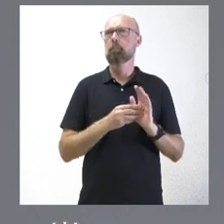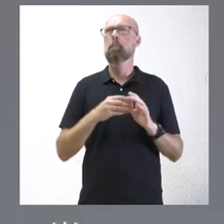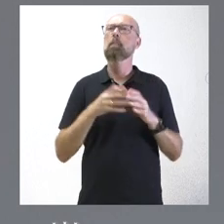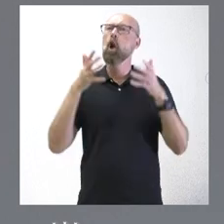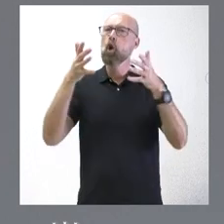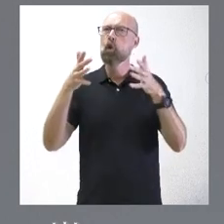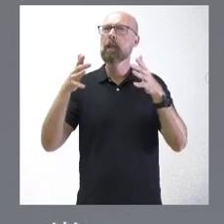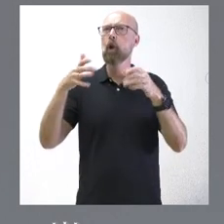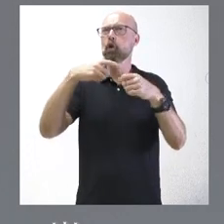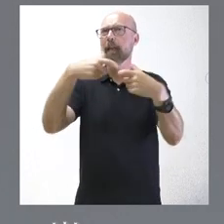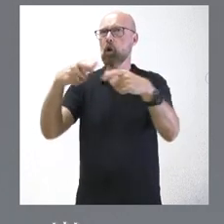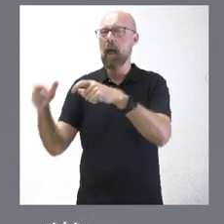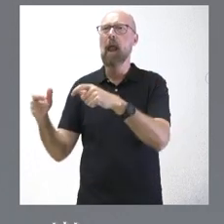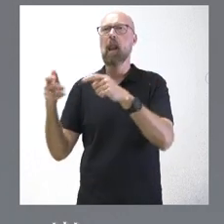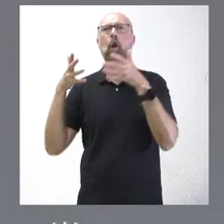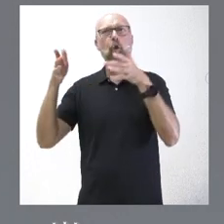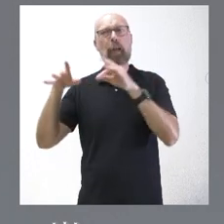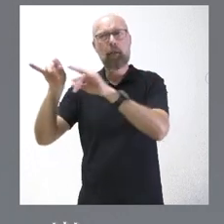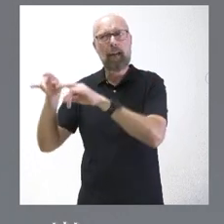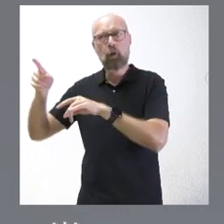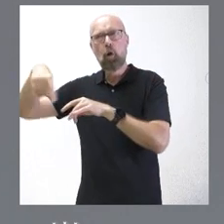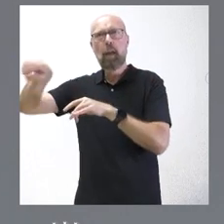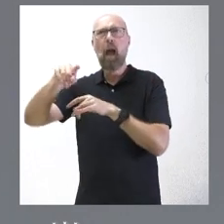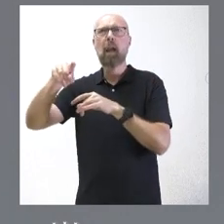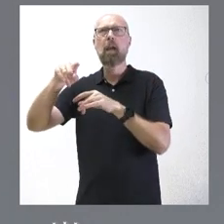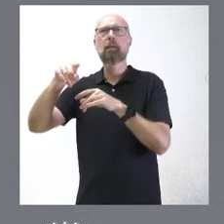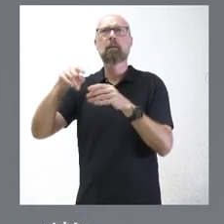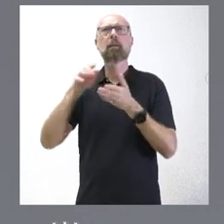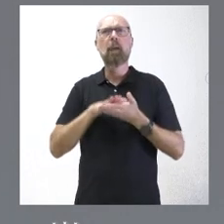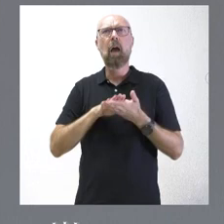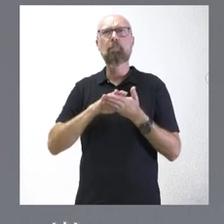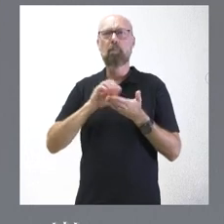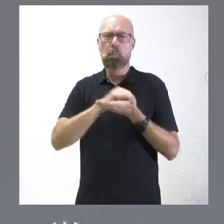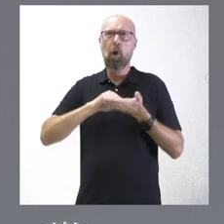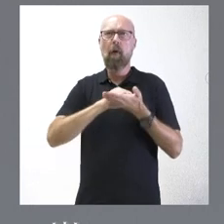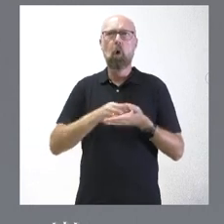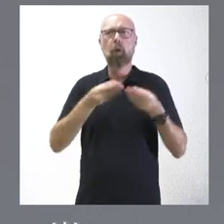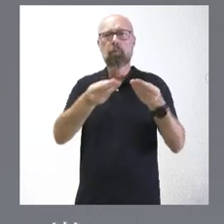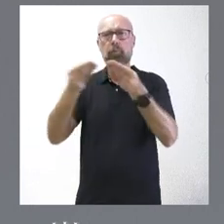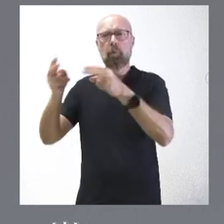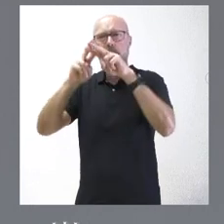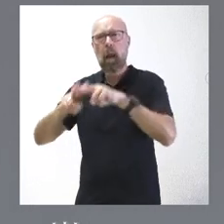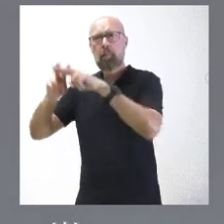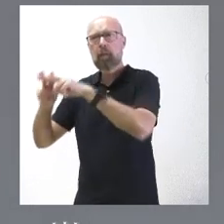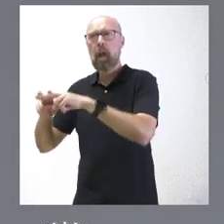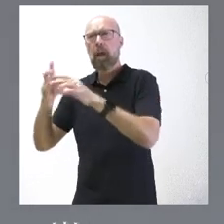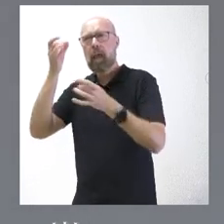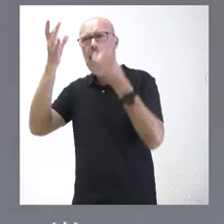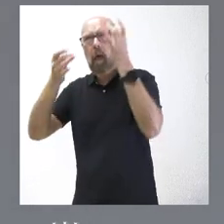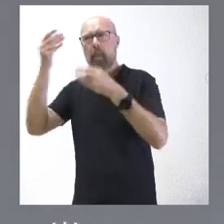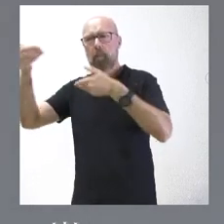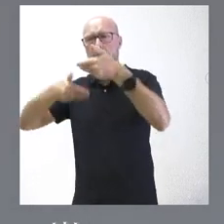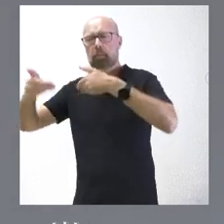consejos territoriales que ha ido pasando ha sido un texto que ha sido conocido por el Ministerio